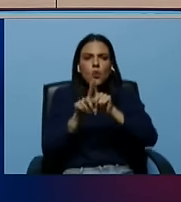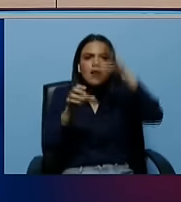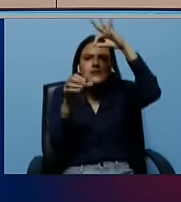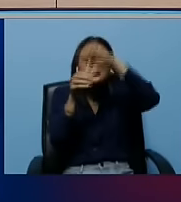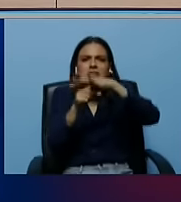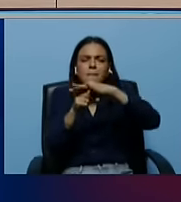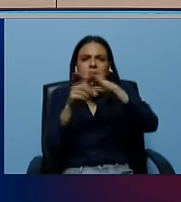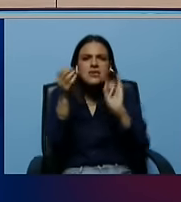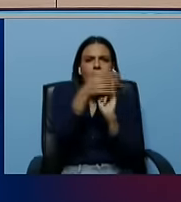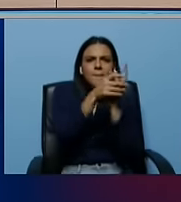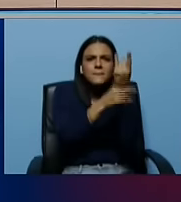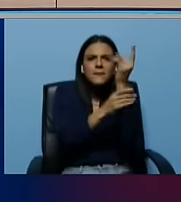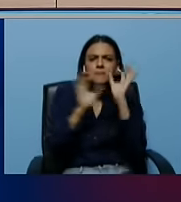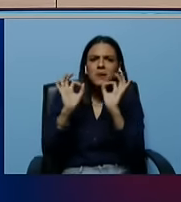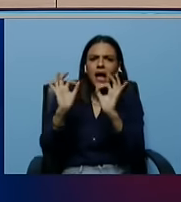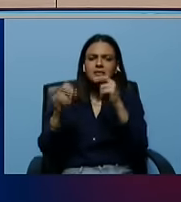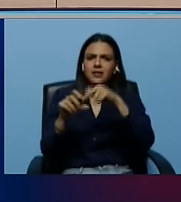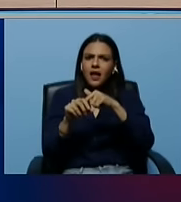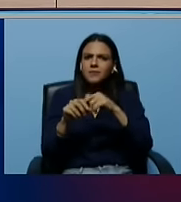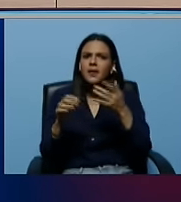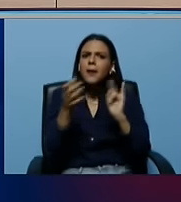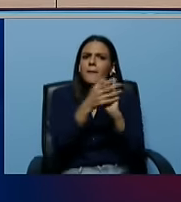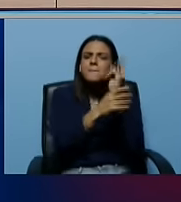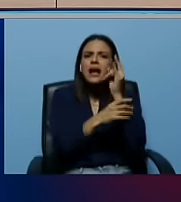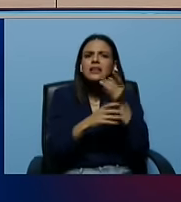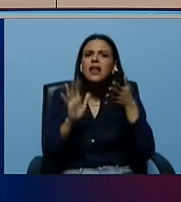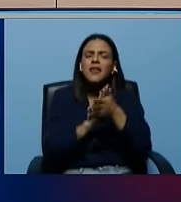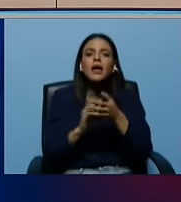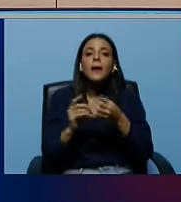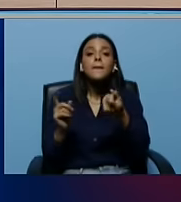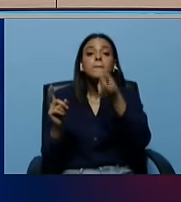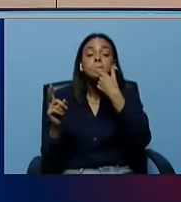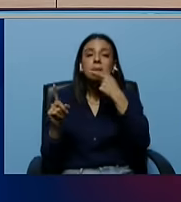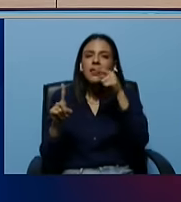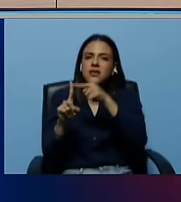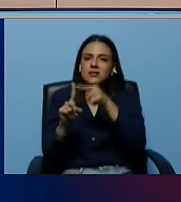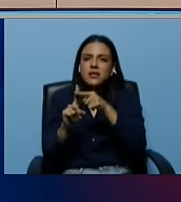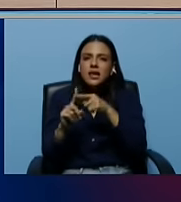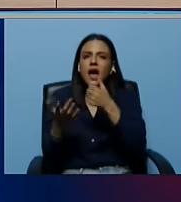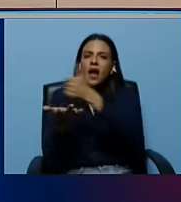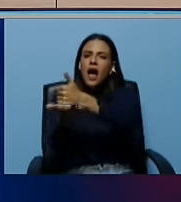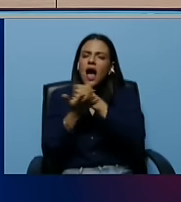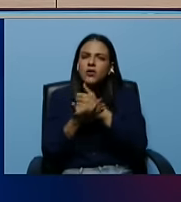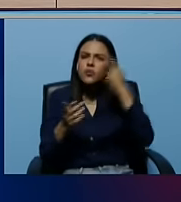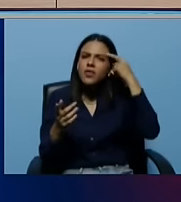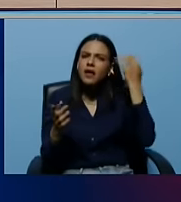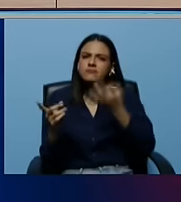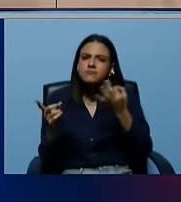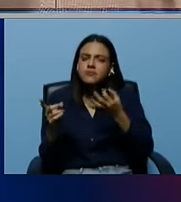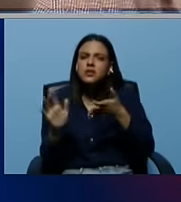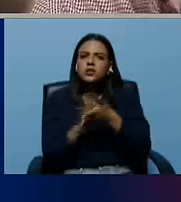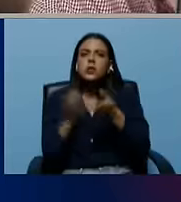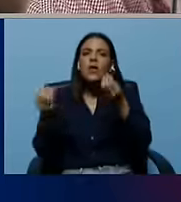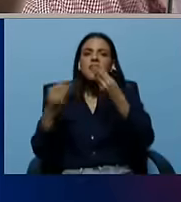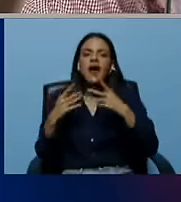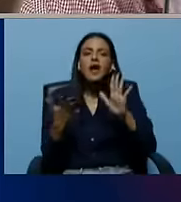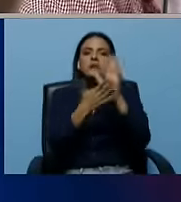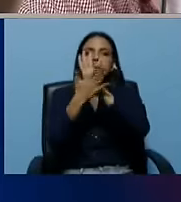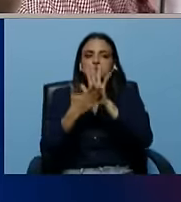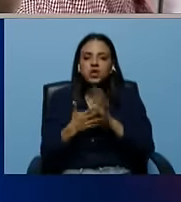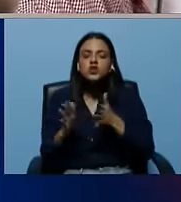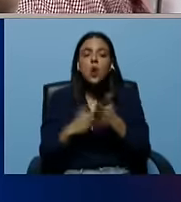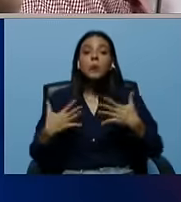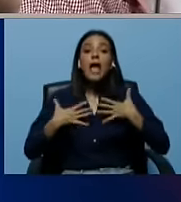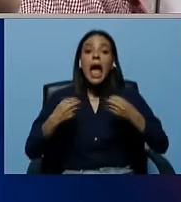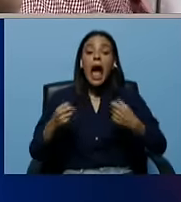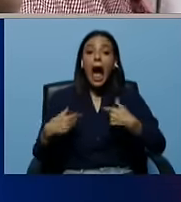covalonga. Es una mata medicinal que ayuda a curar el asma, a tratar